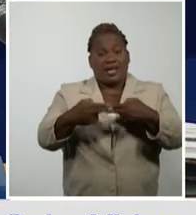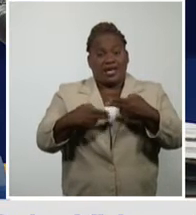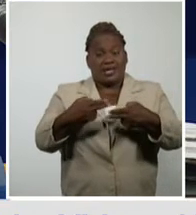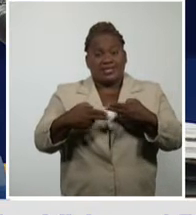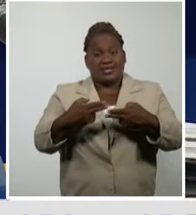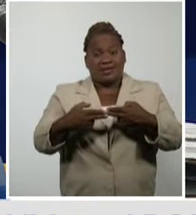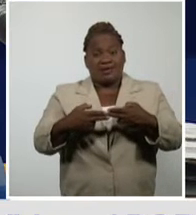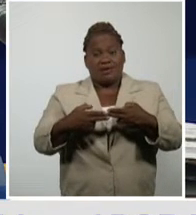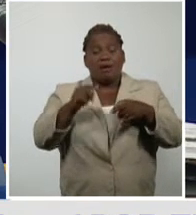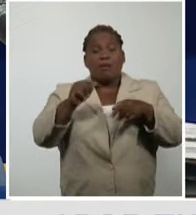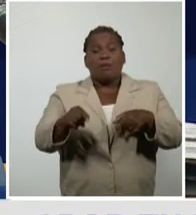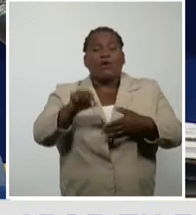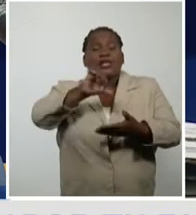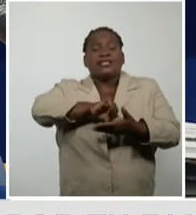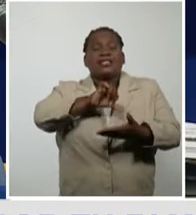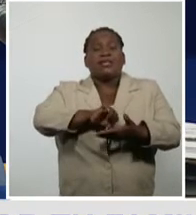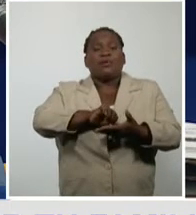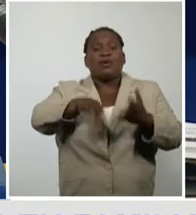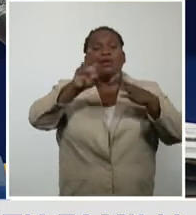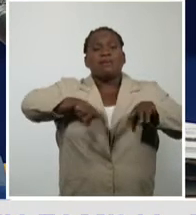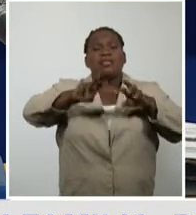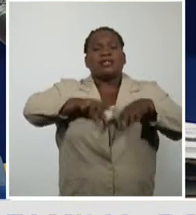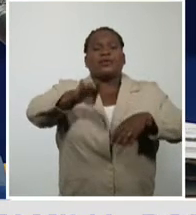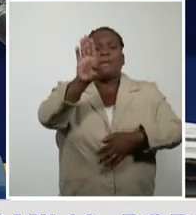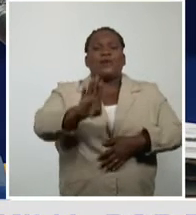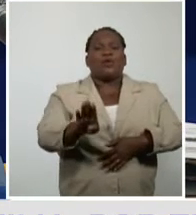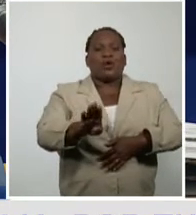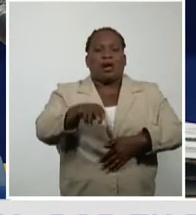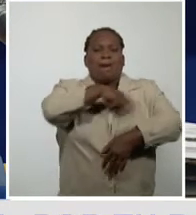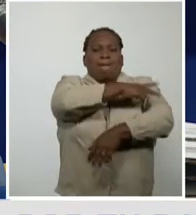el Instituto de Investigación Biológica de Israel